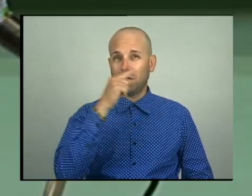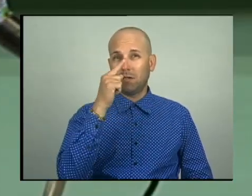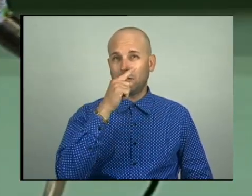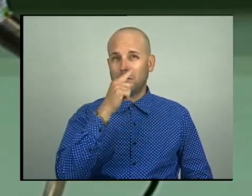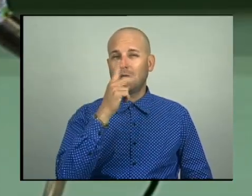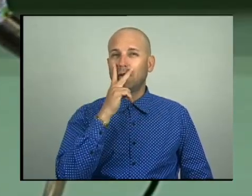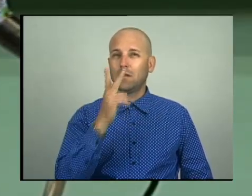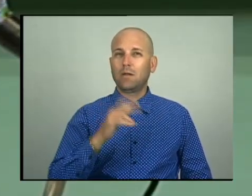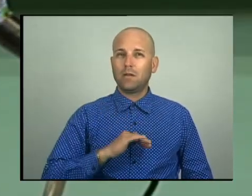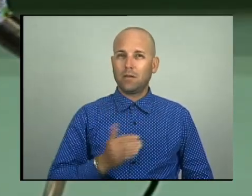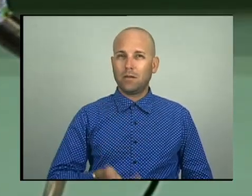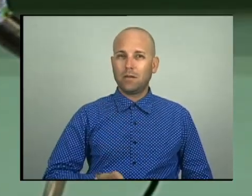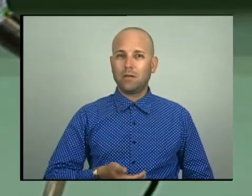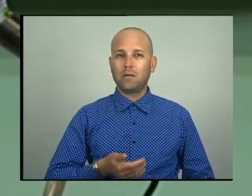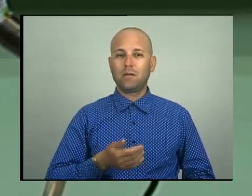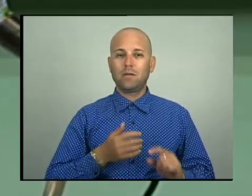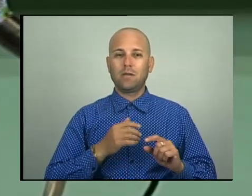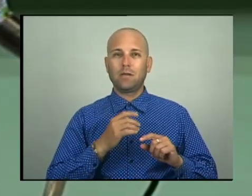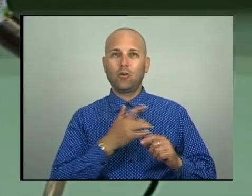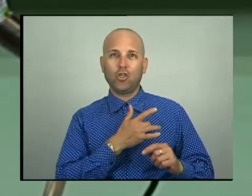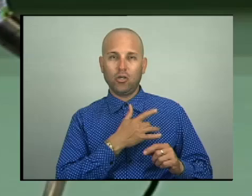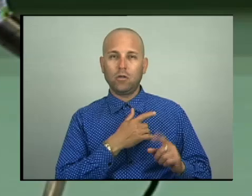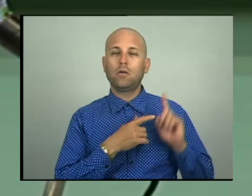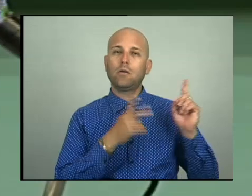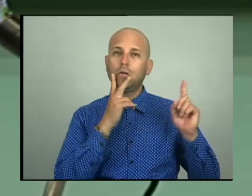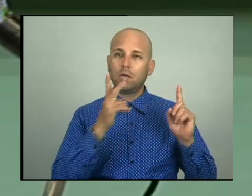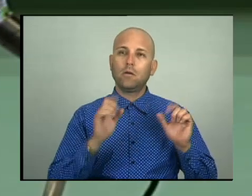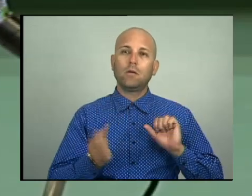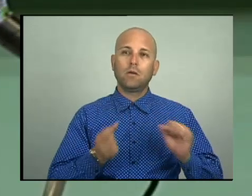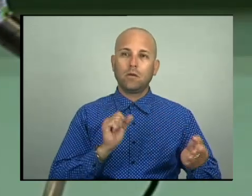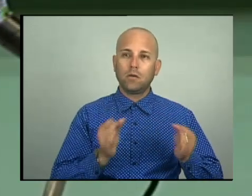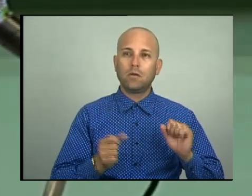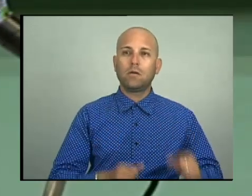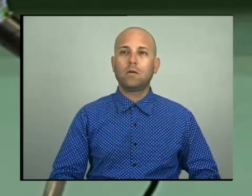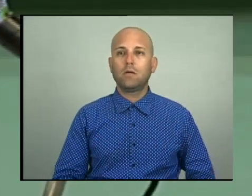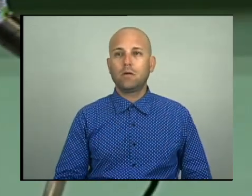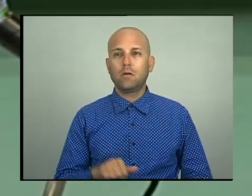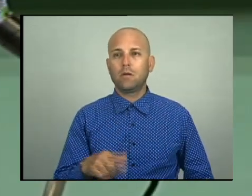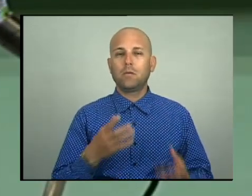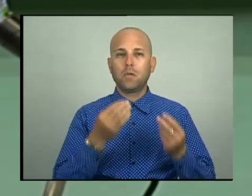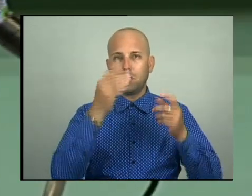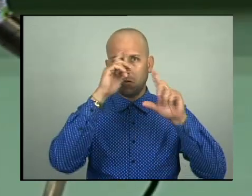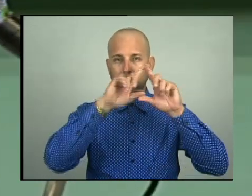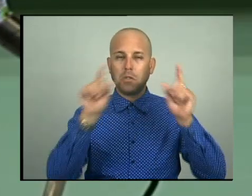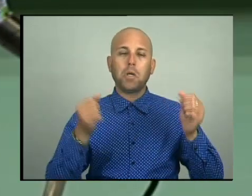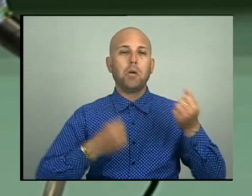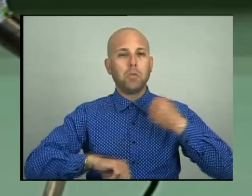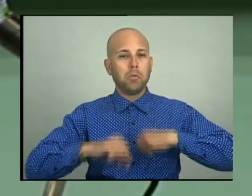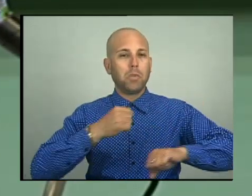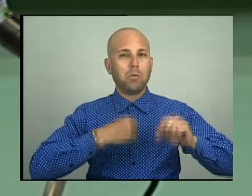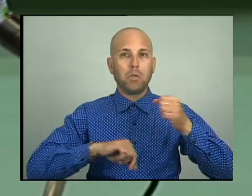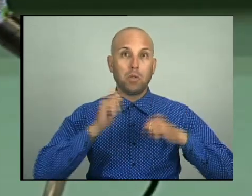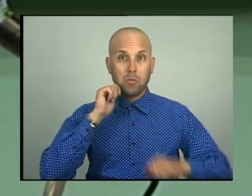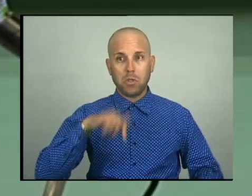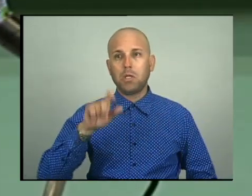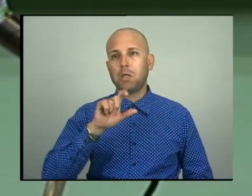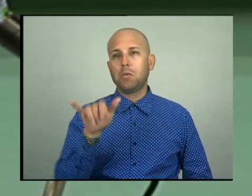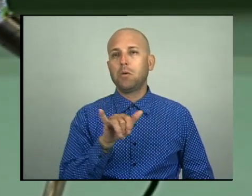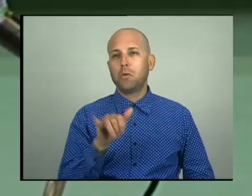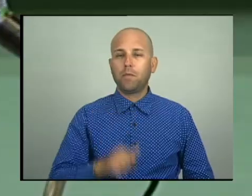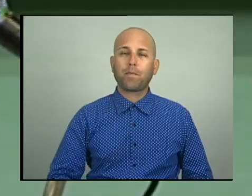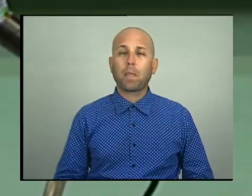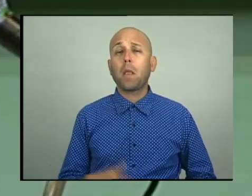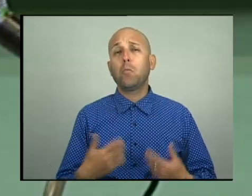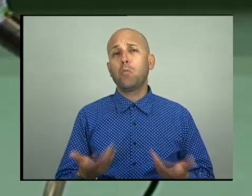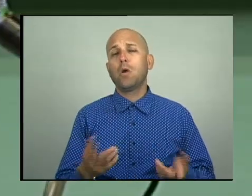la embarazada cardiópata, se maneja y hay bastantes ya cardiópatas en Cuba que han tenido su descendencia, incluyendo las camagüeyanas. Pero de manera